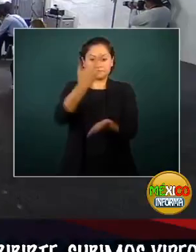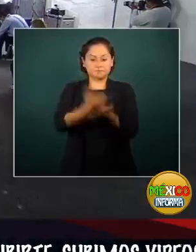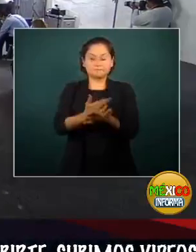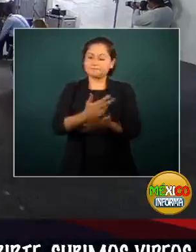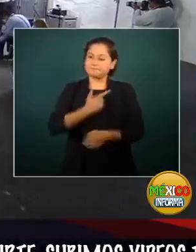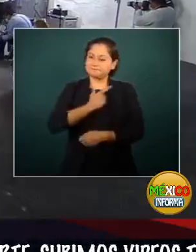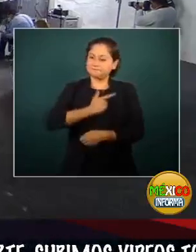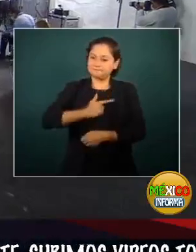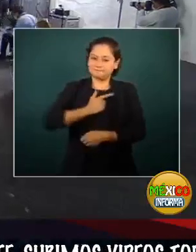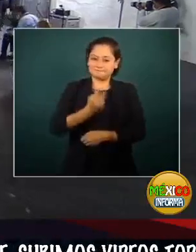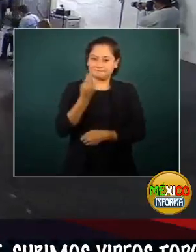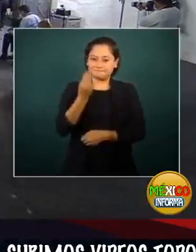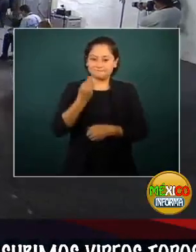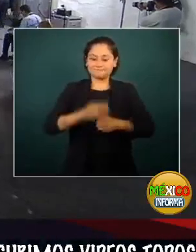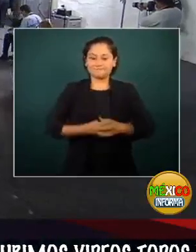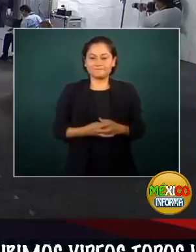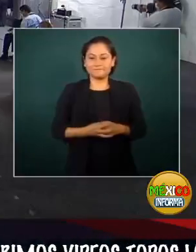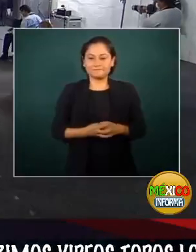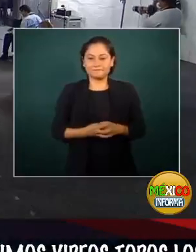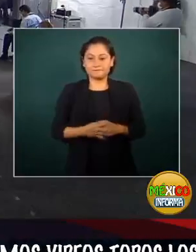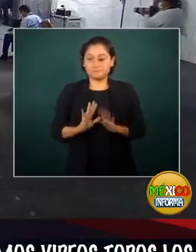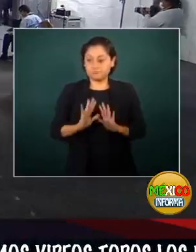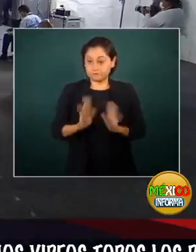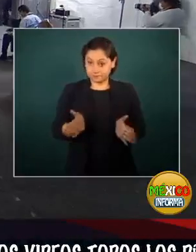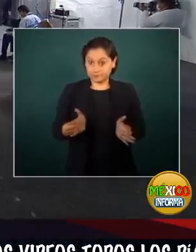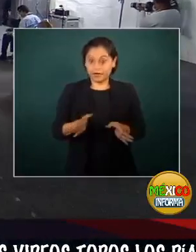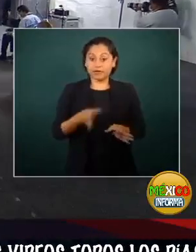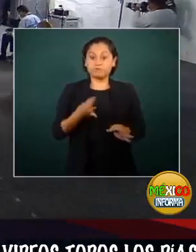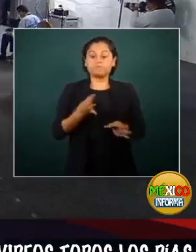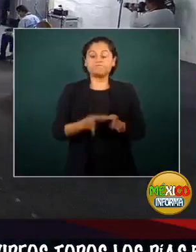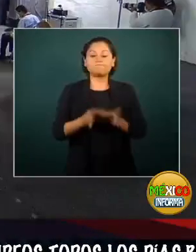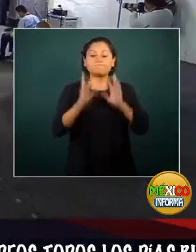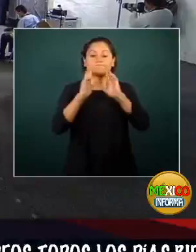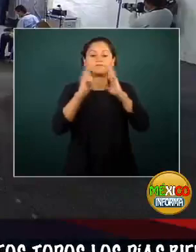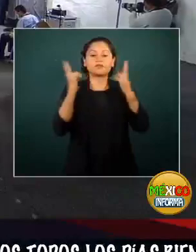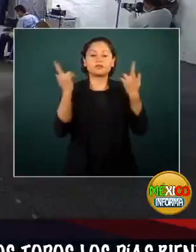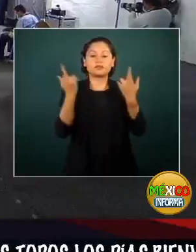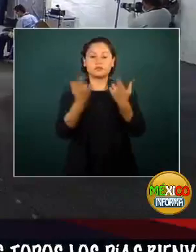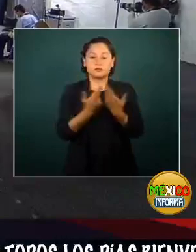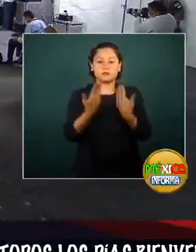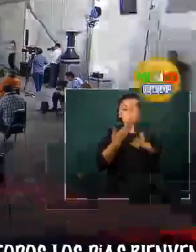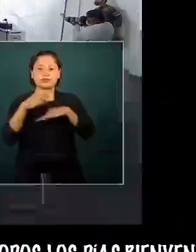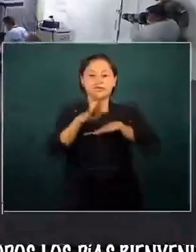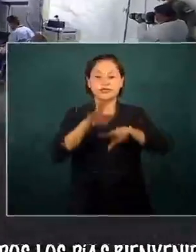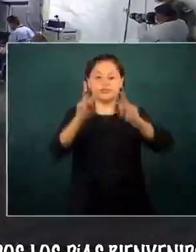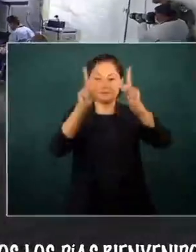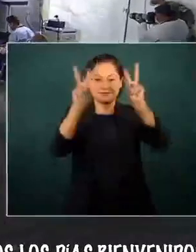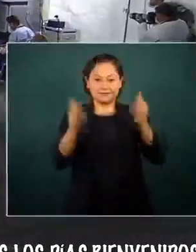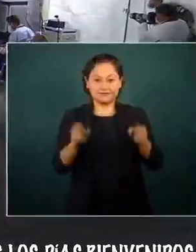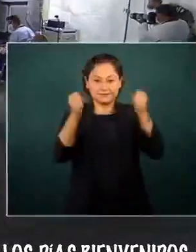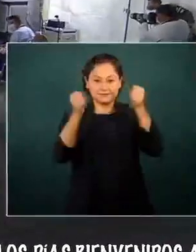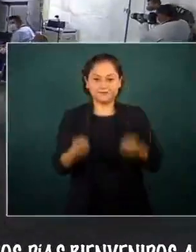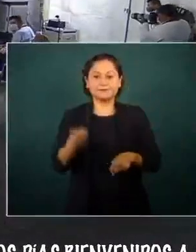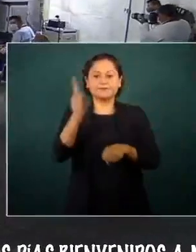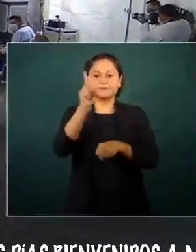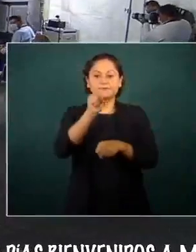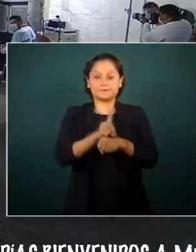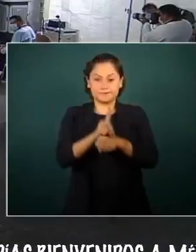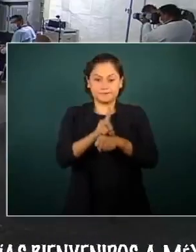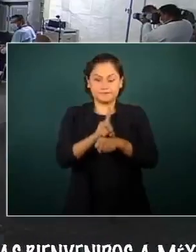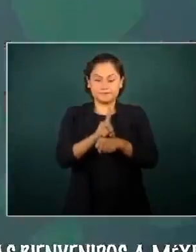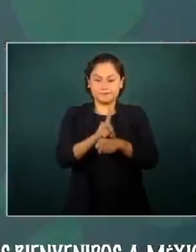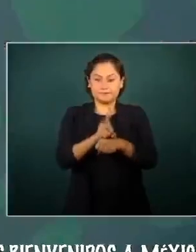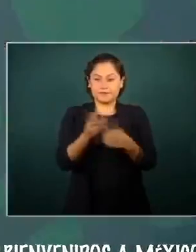terminar la reunión de evaluación en materia de y seguridad para